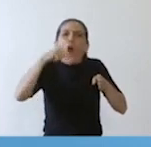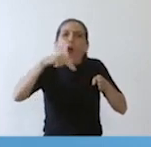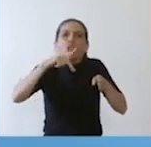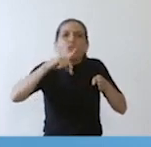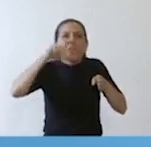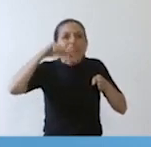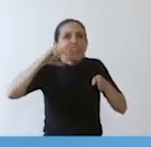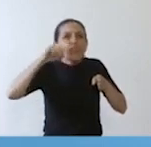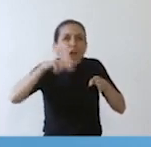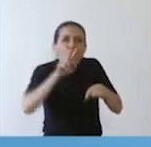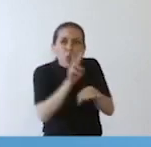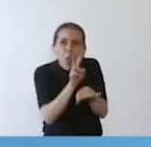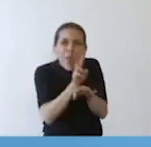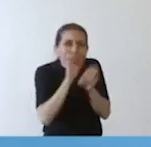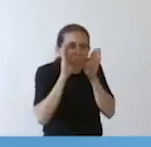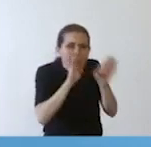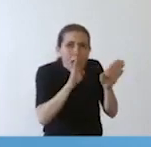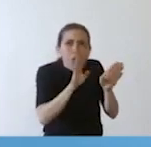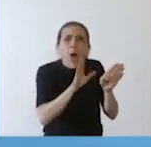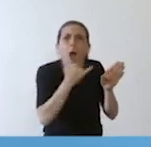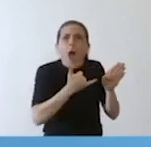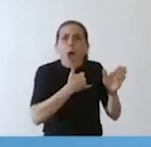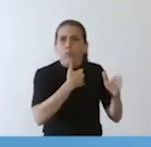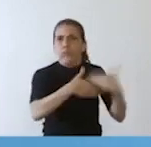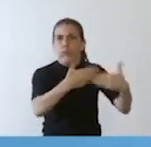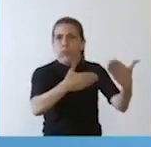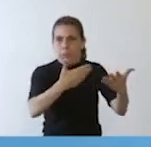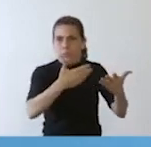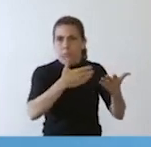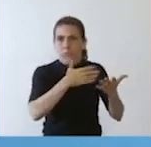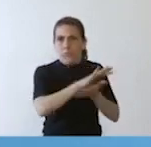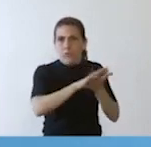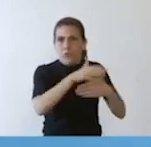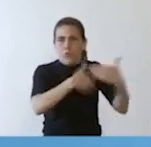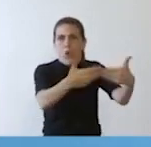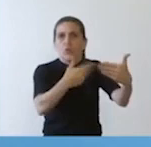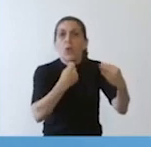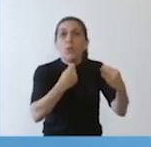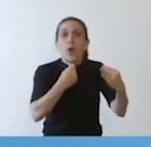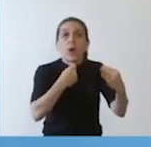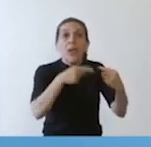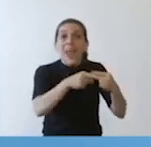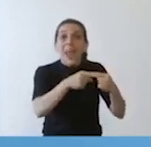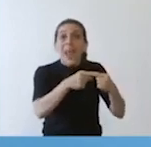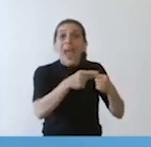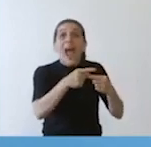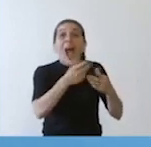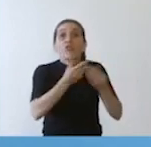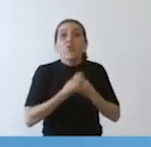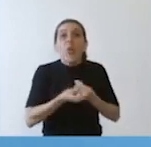muy dinámica porque está definida por los casos importados.